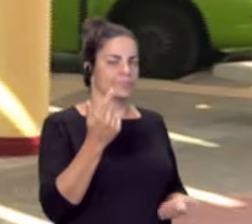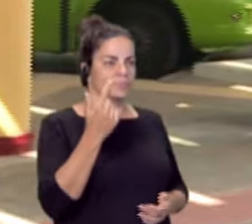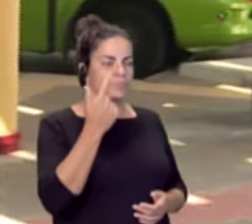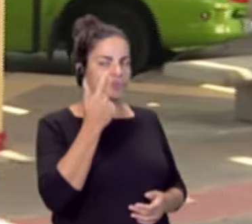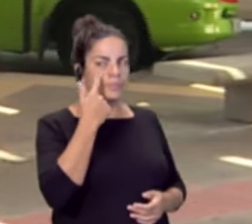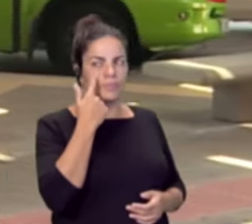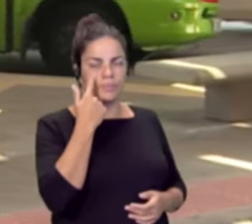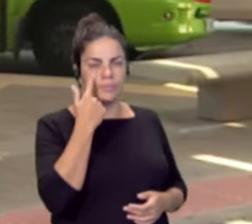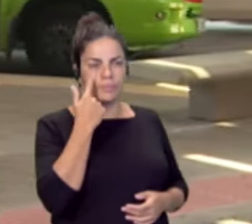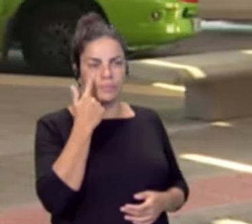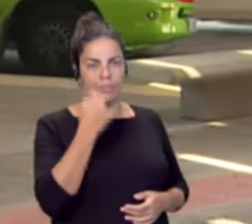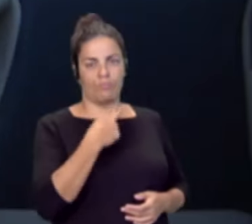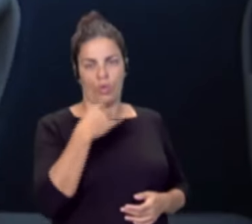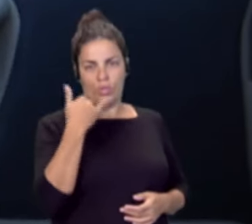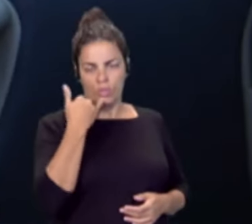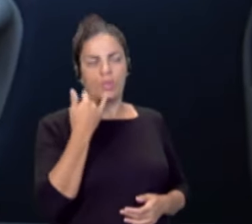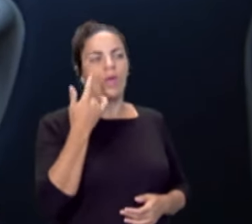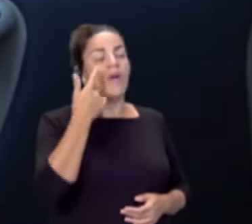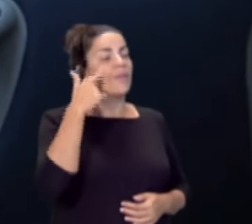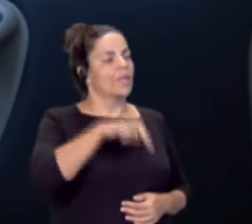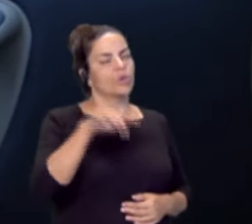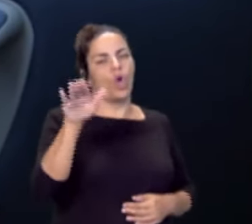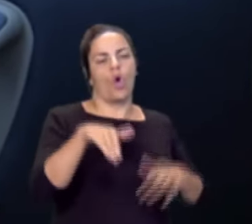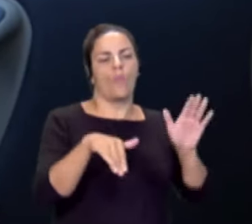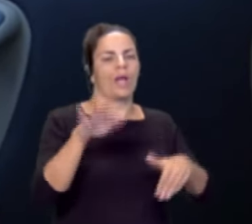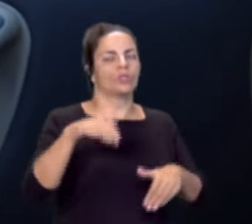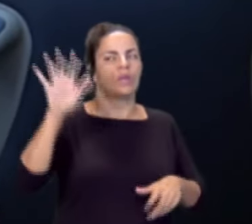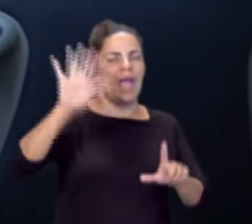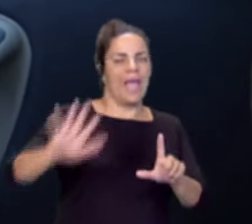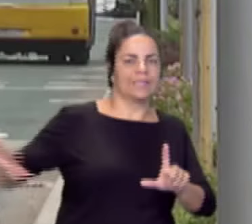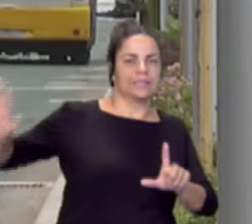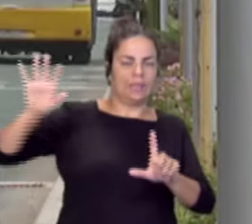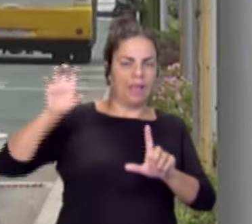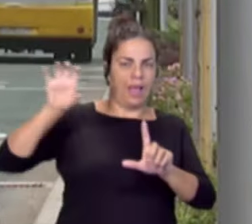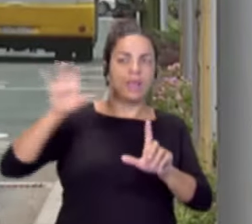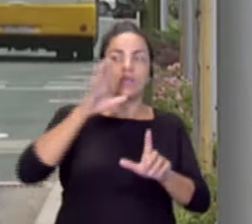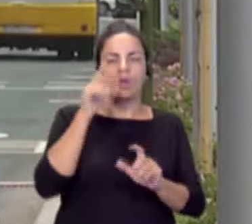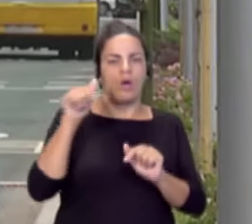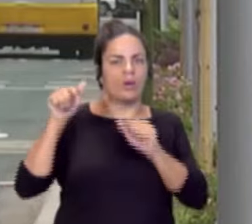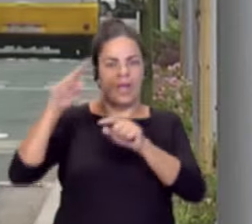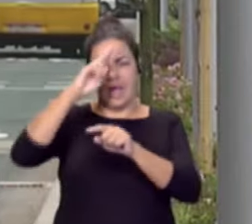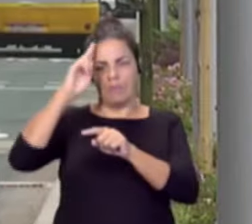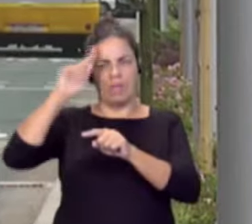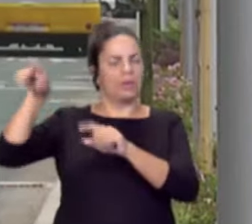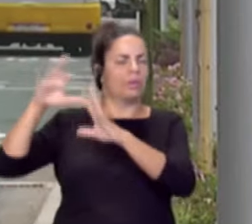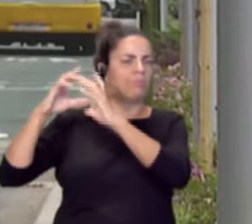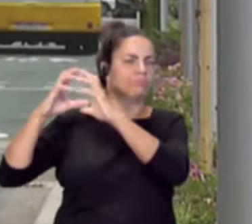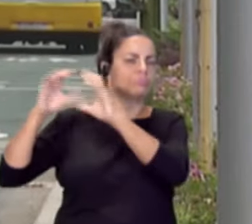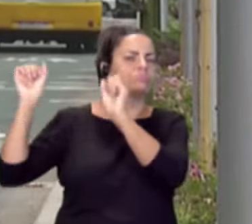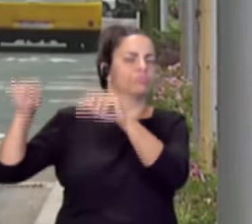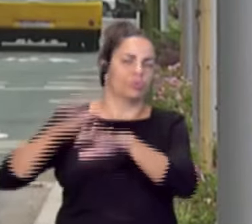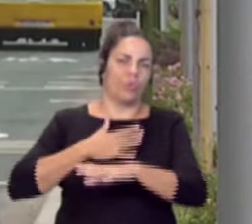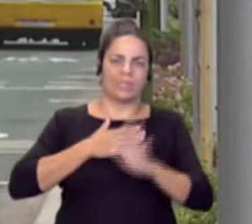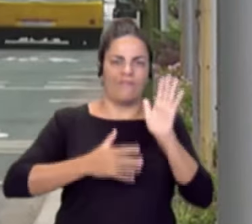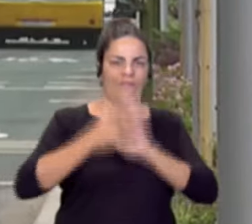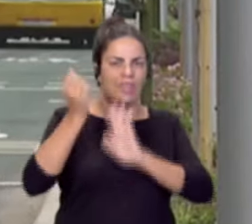una convocatoria estatal y esto se está dilucidando ahora mismo en el CIMA en Madrid con nuestras federaciones